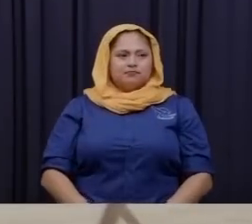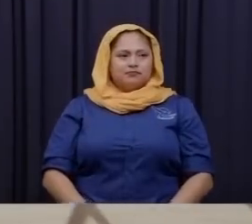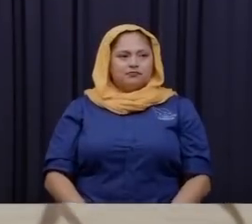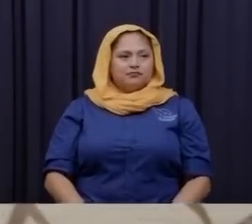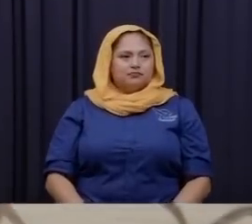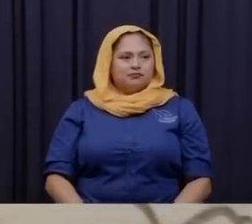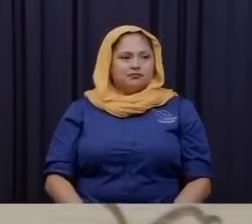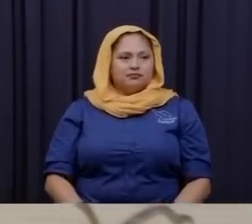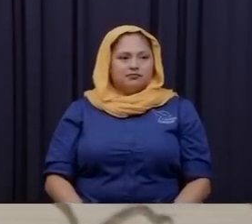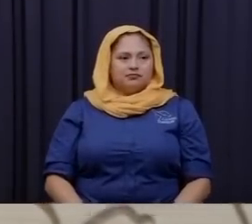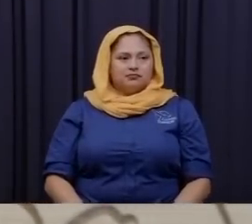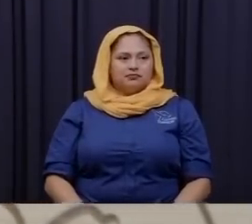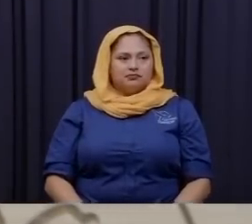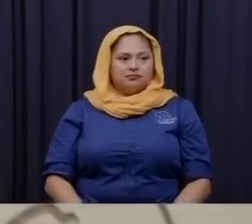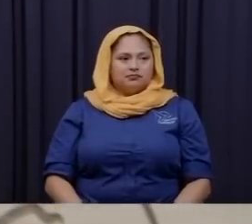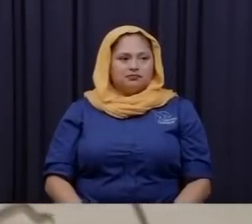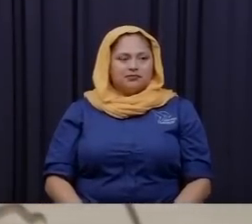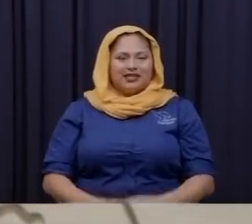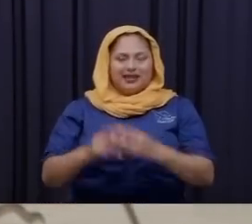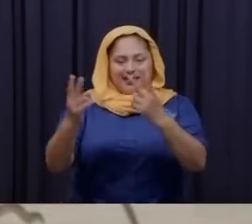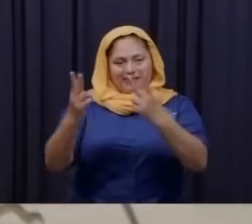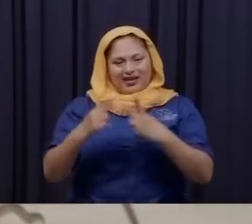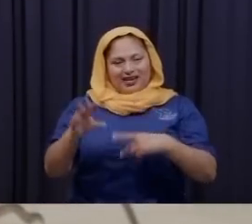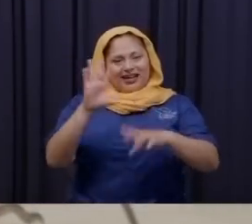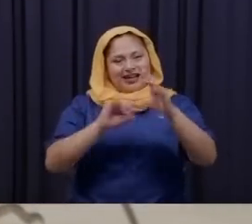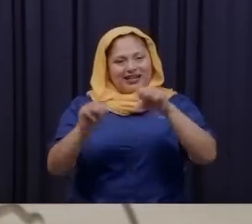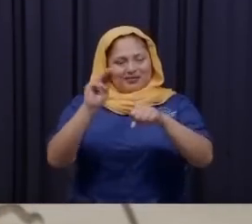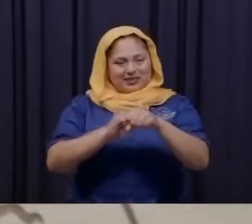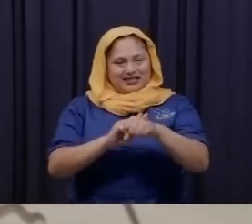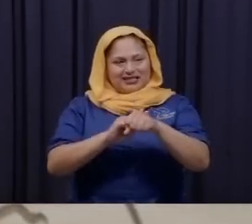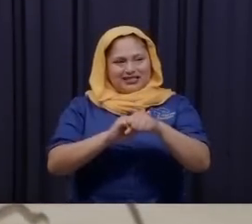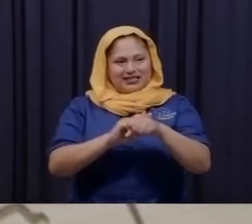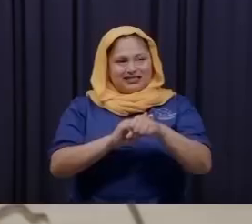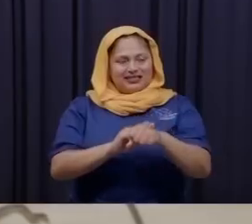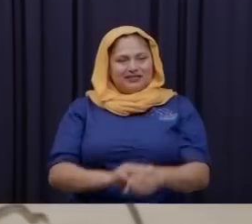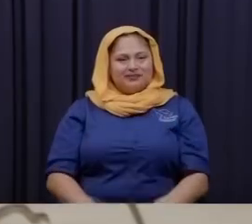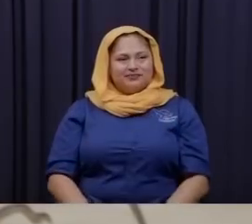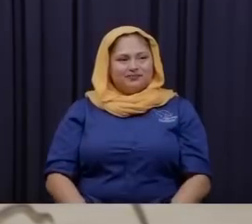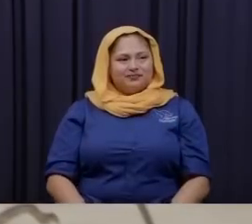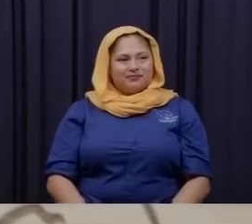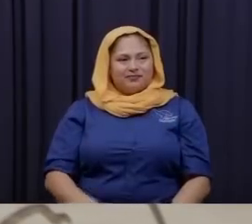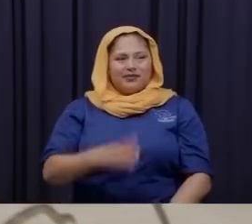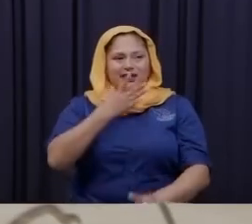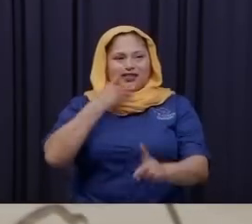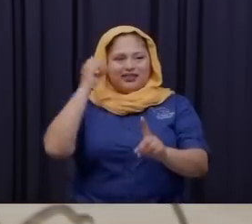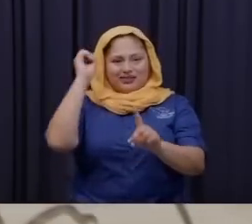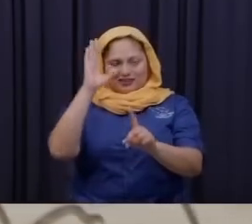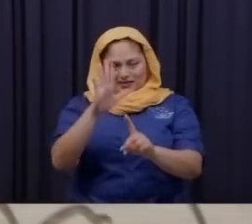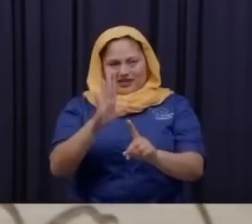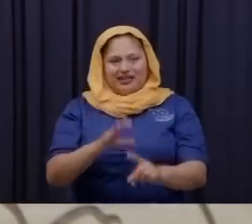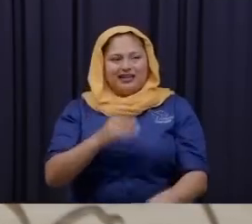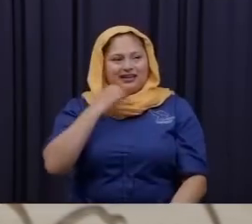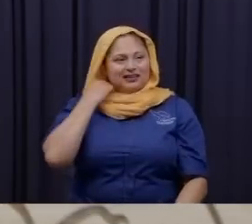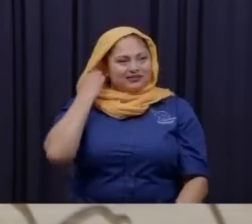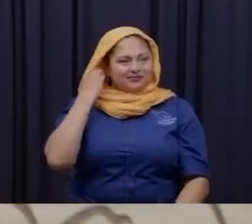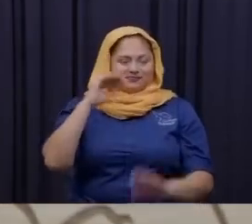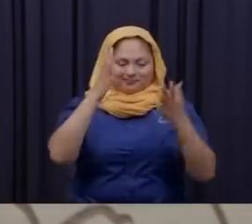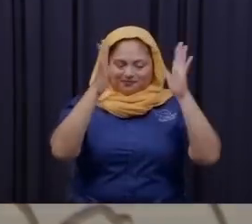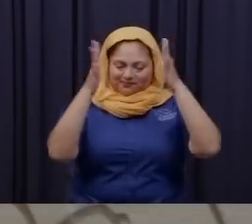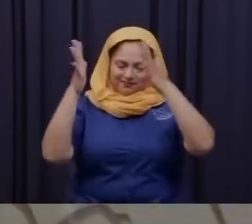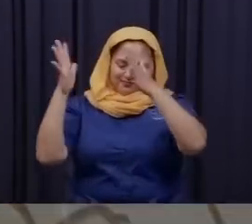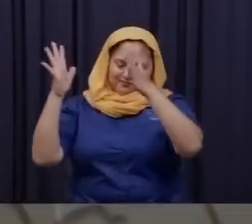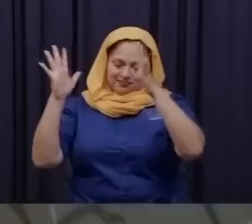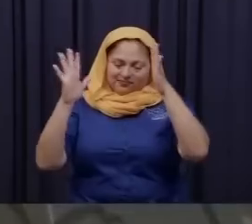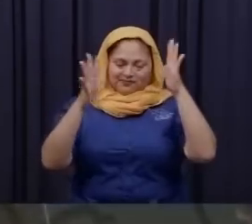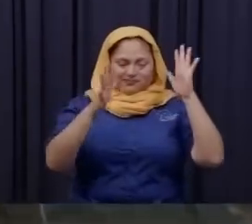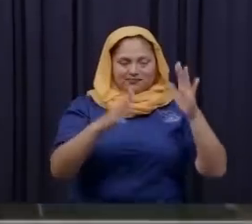Gloria a Dios. ¿Viene alguien más ahí? No sé. Dios le bendiga, Dios le bendiga.